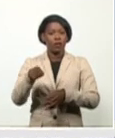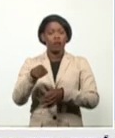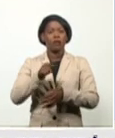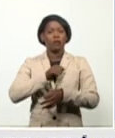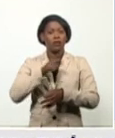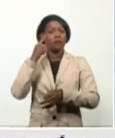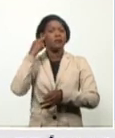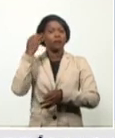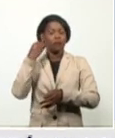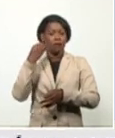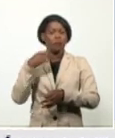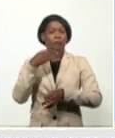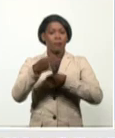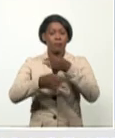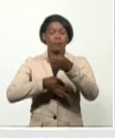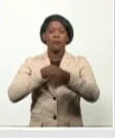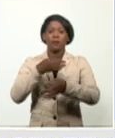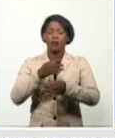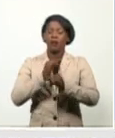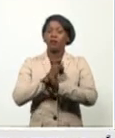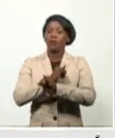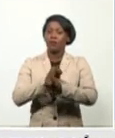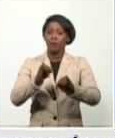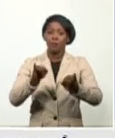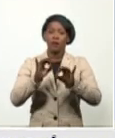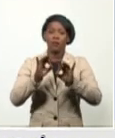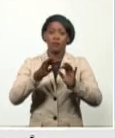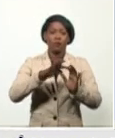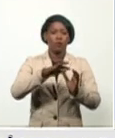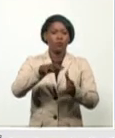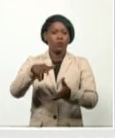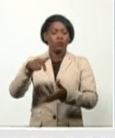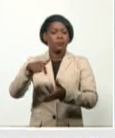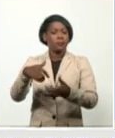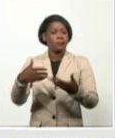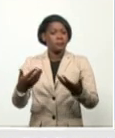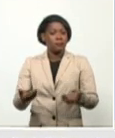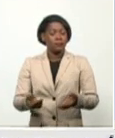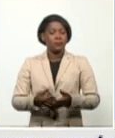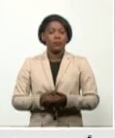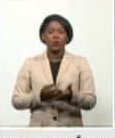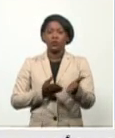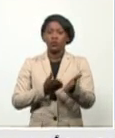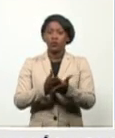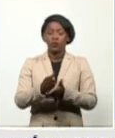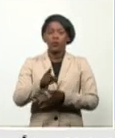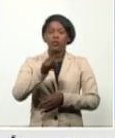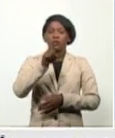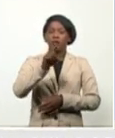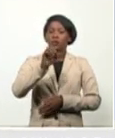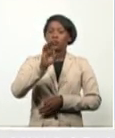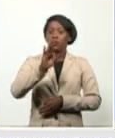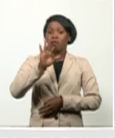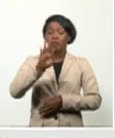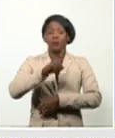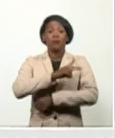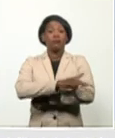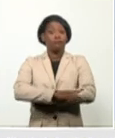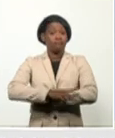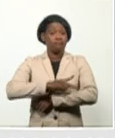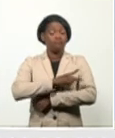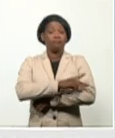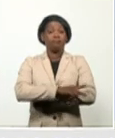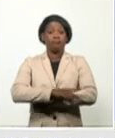los diferentes medios de información de nuestro país, se mantienen los 185 países